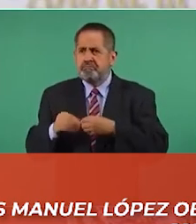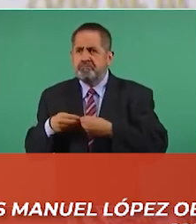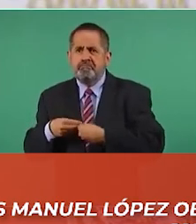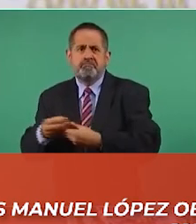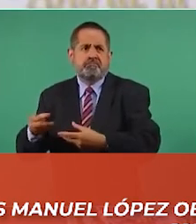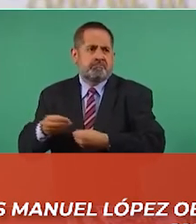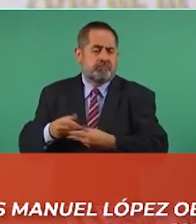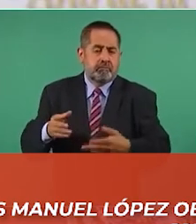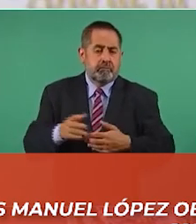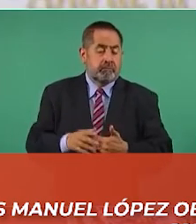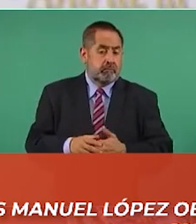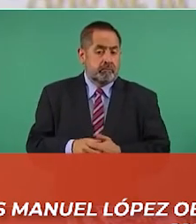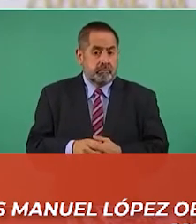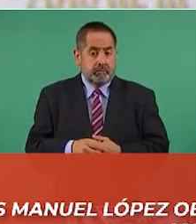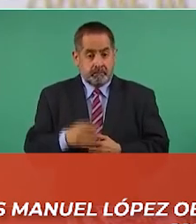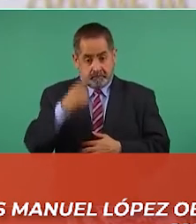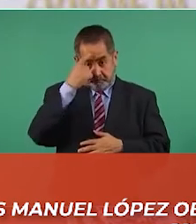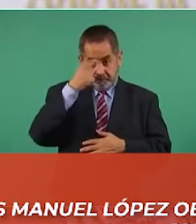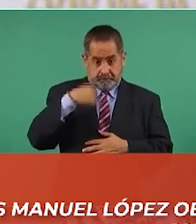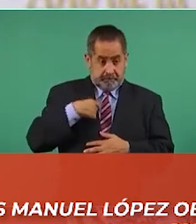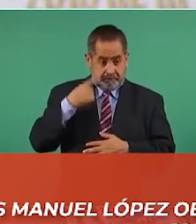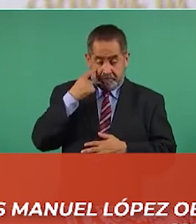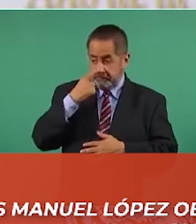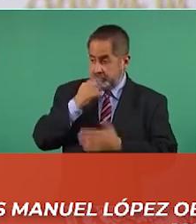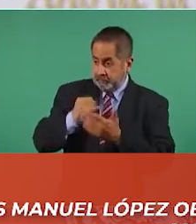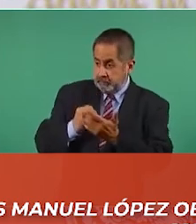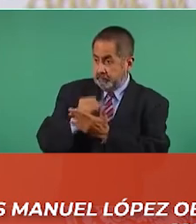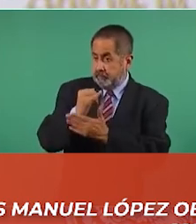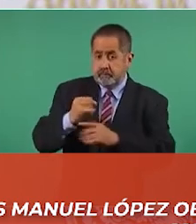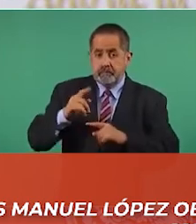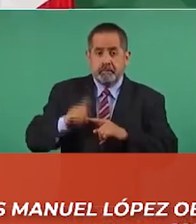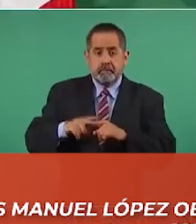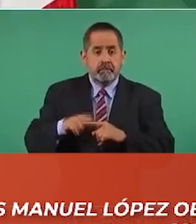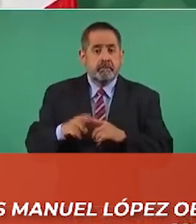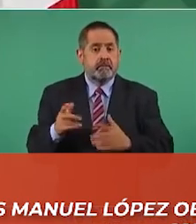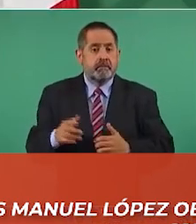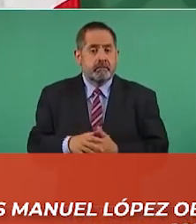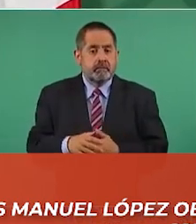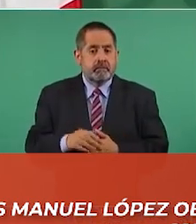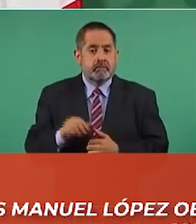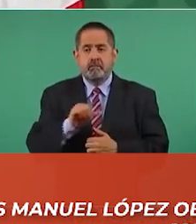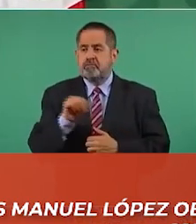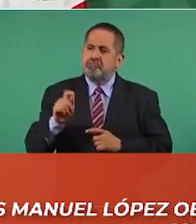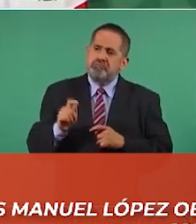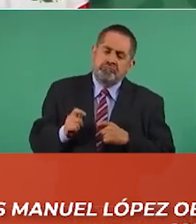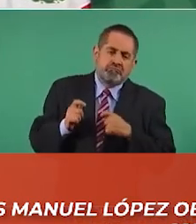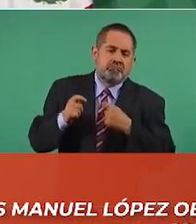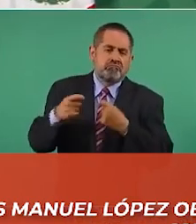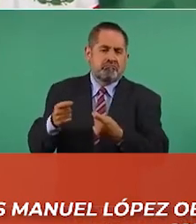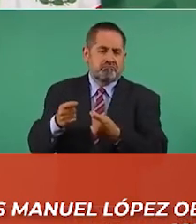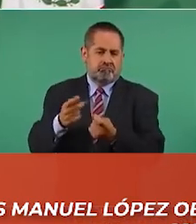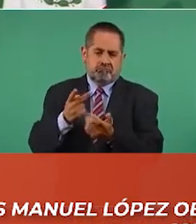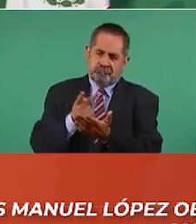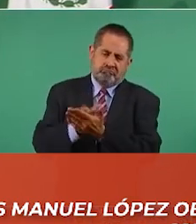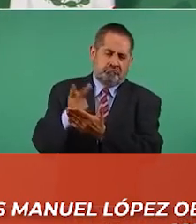Si a mí me tocara decidir sobre a quién entregar